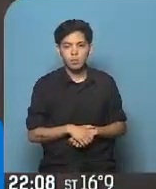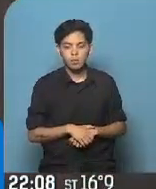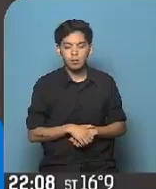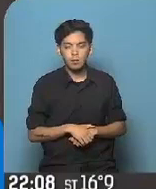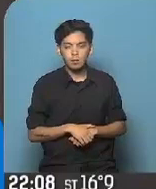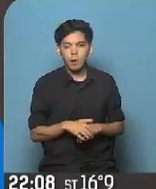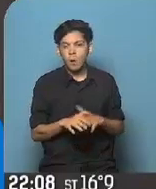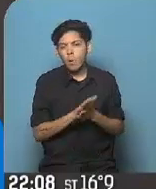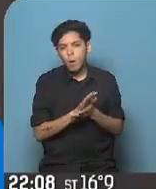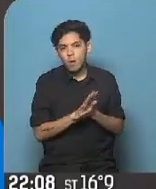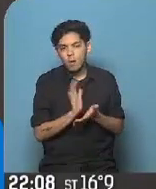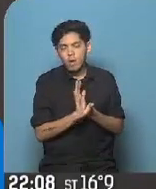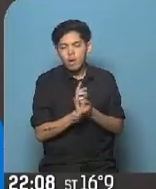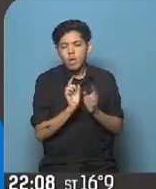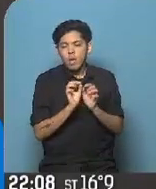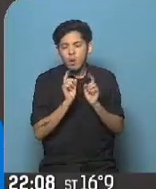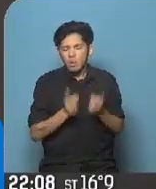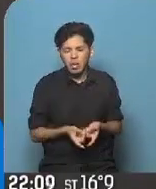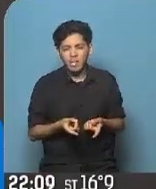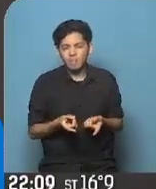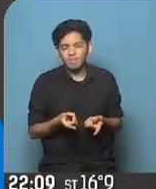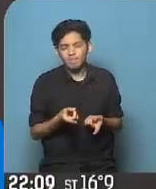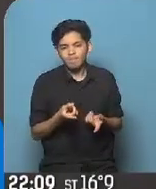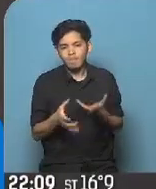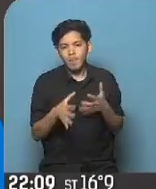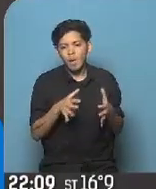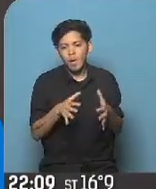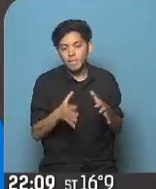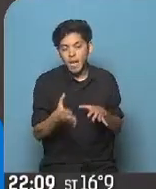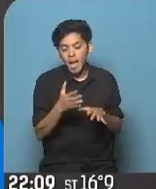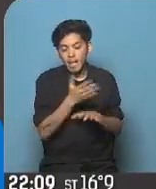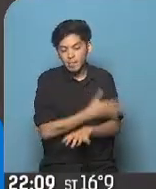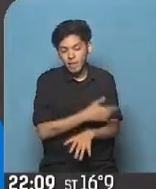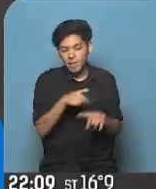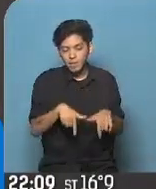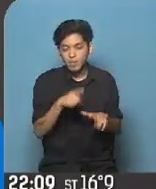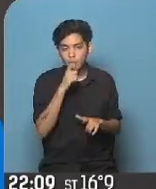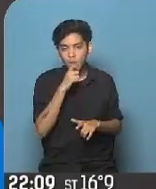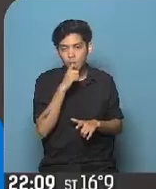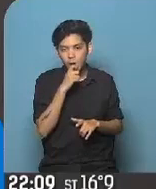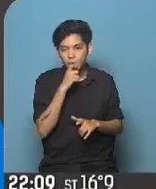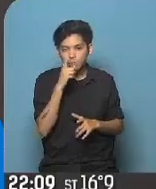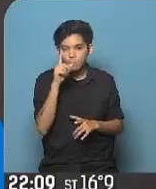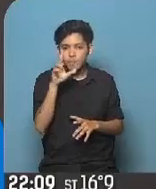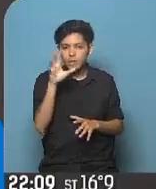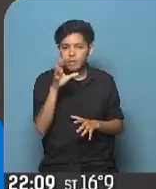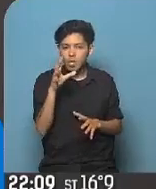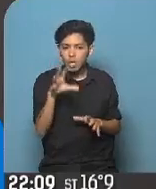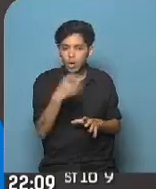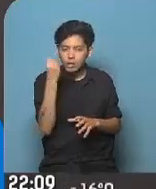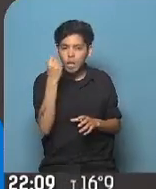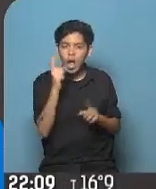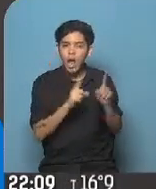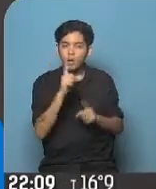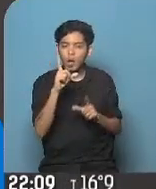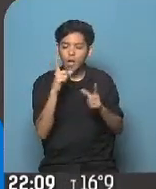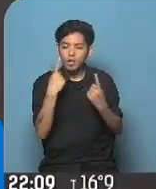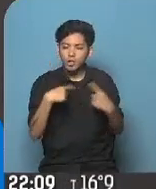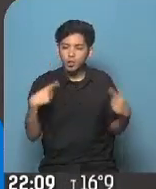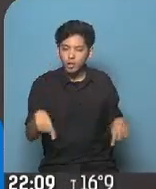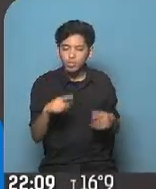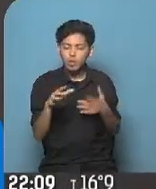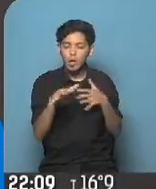Básicamente igual lo que está detrás de esto, además me parece que está bueno traer algunos números sobre lo que pasa en Brasil